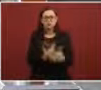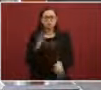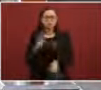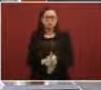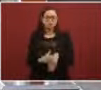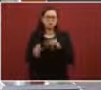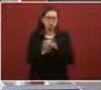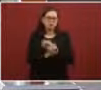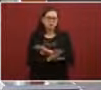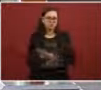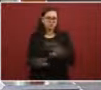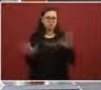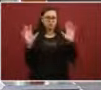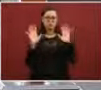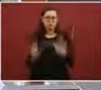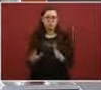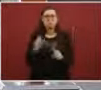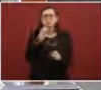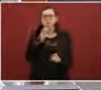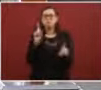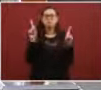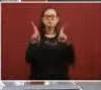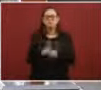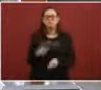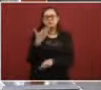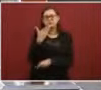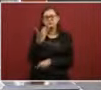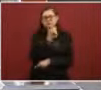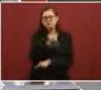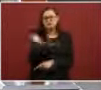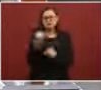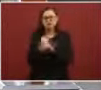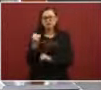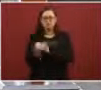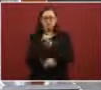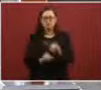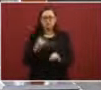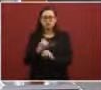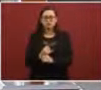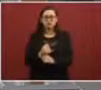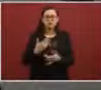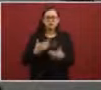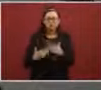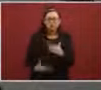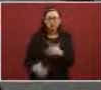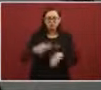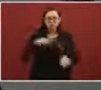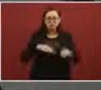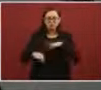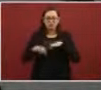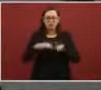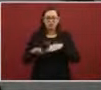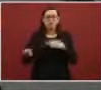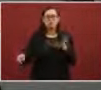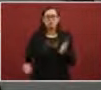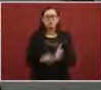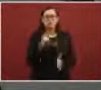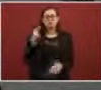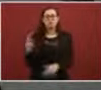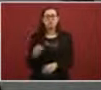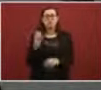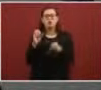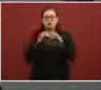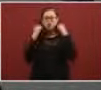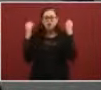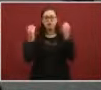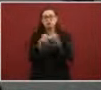la proveeduría, trazabilidad de precios internacionales, y en vía de trabajo está la firma con la Organización Panamericana